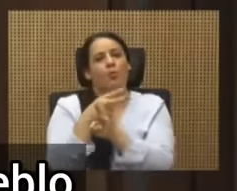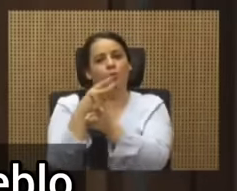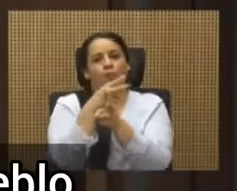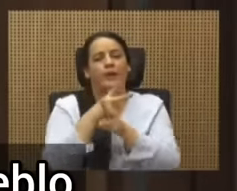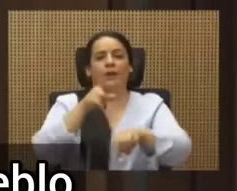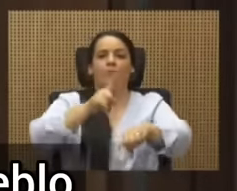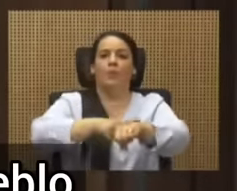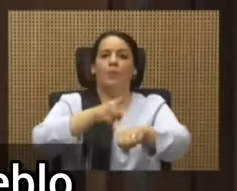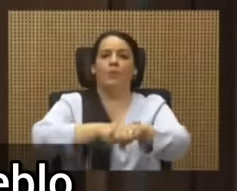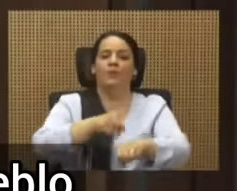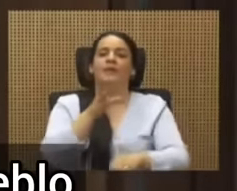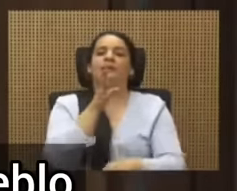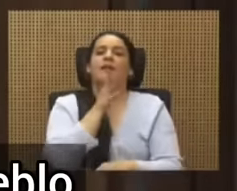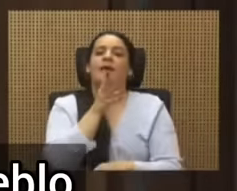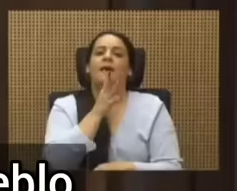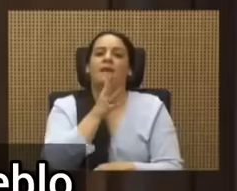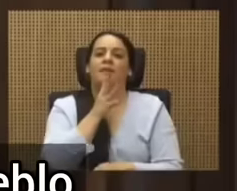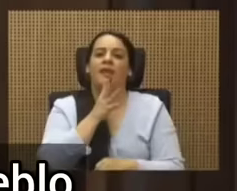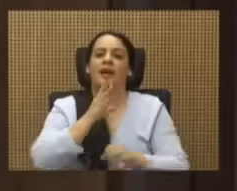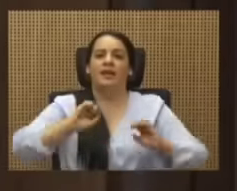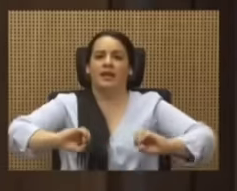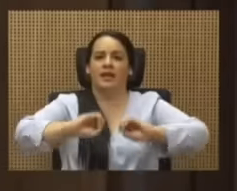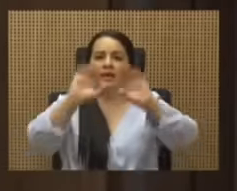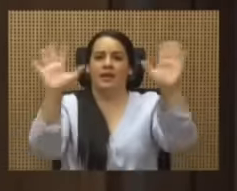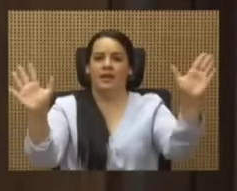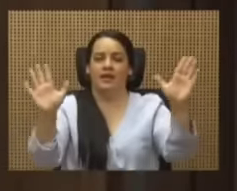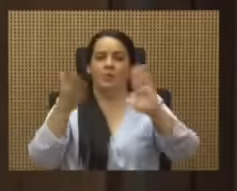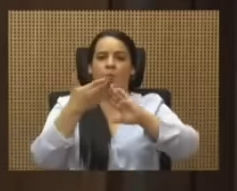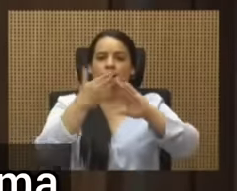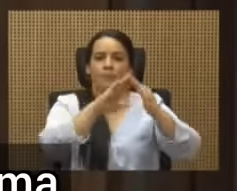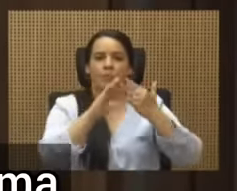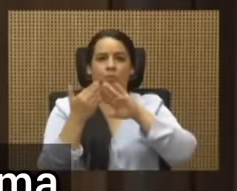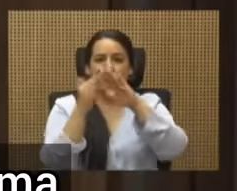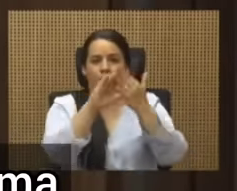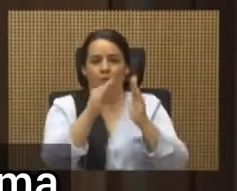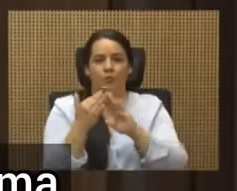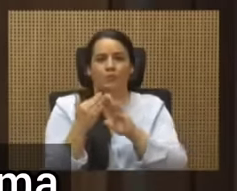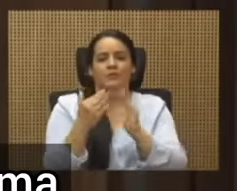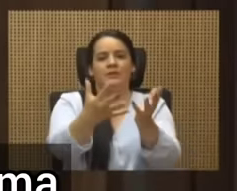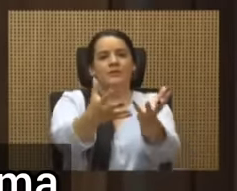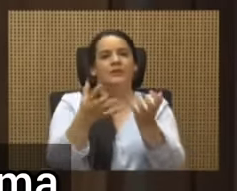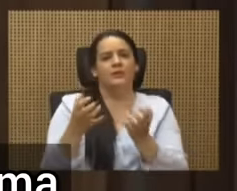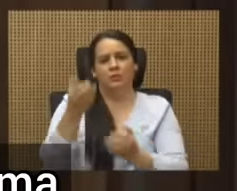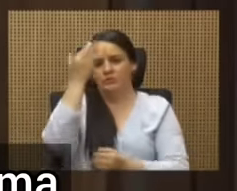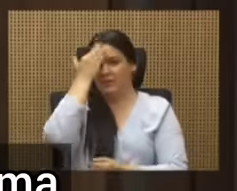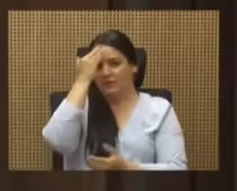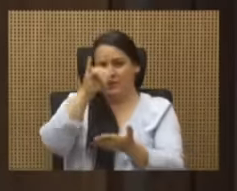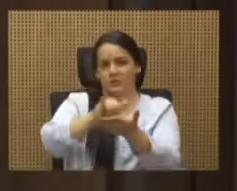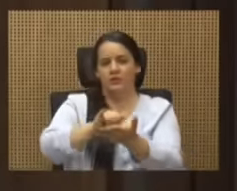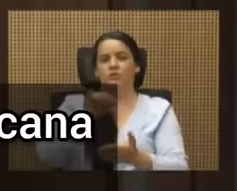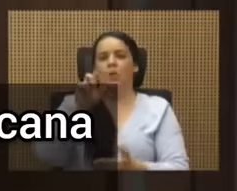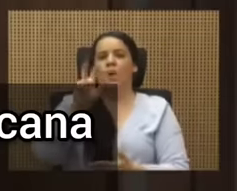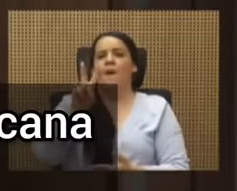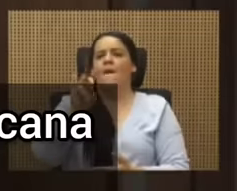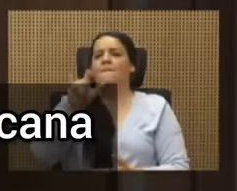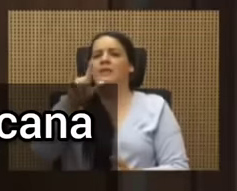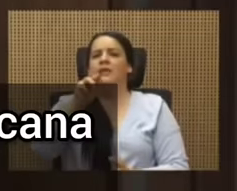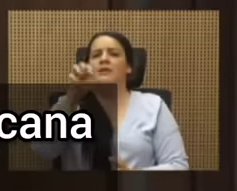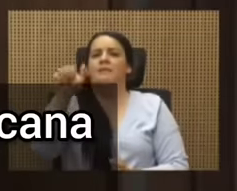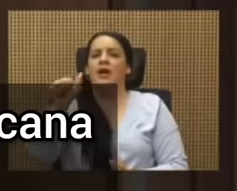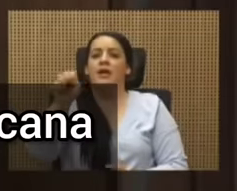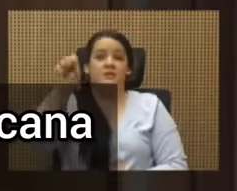momento de hablarle muy claro al pueblo. Y lo que queremos saber es esto, doña Vilma, ¿fue o